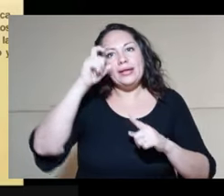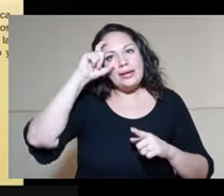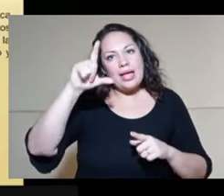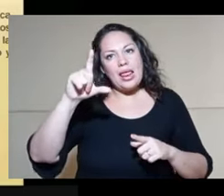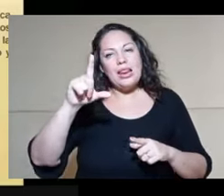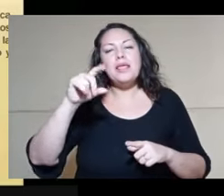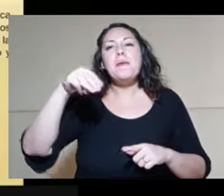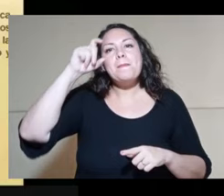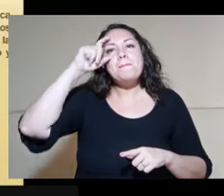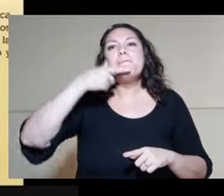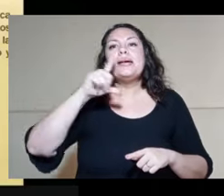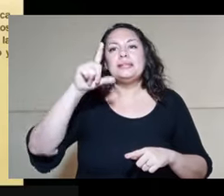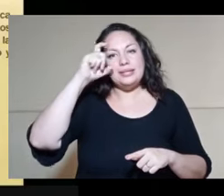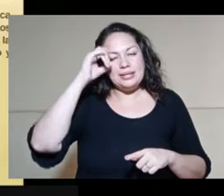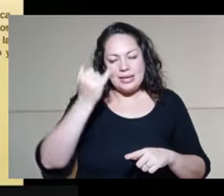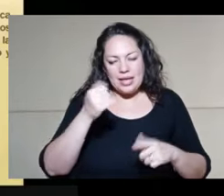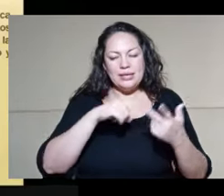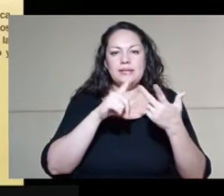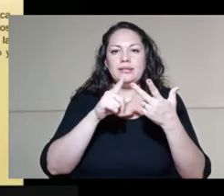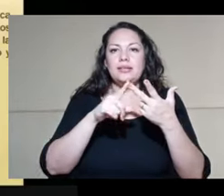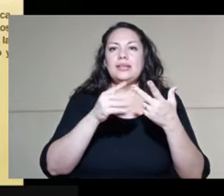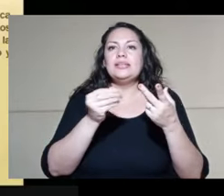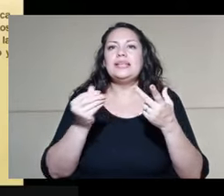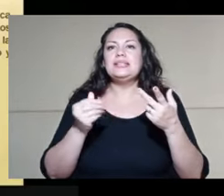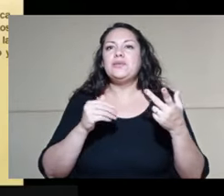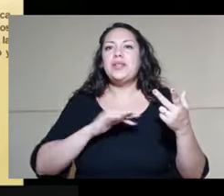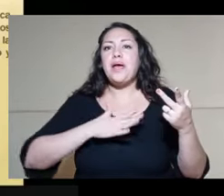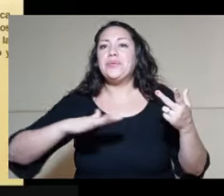de Meissner, vimos los de la sensibilidad